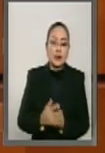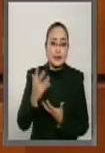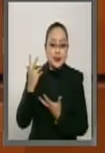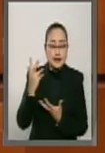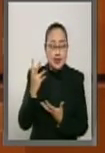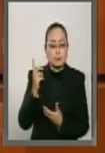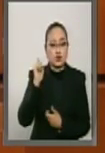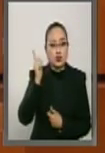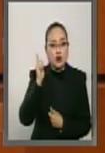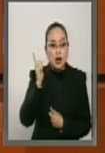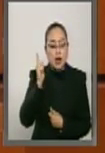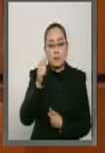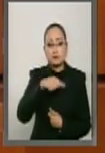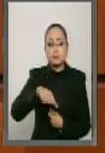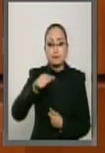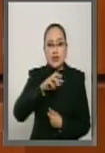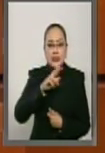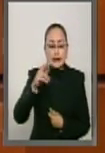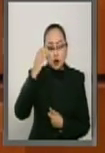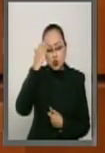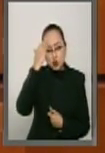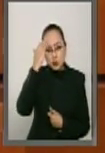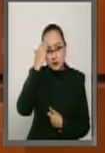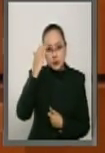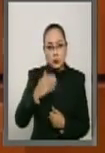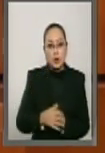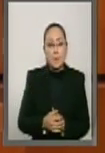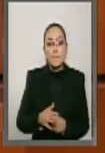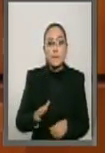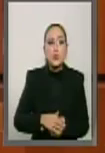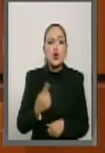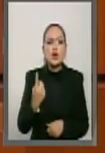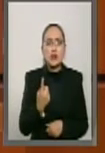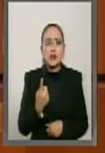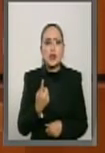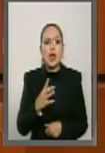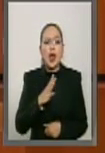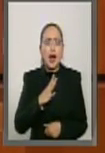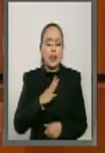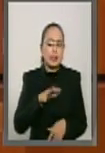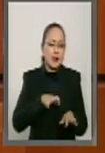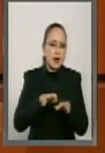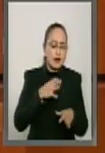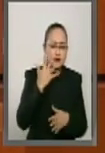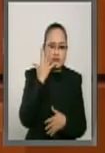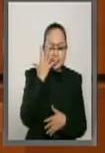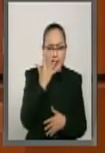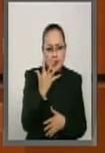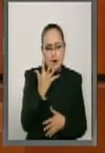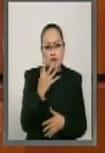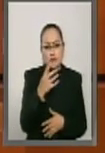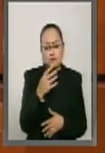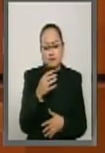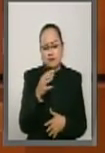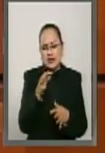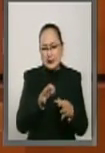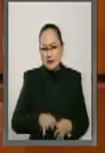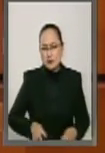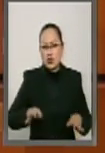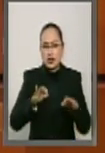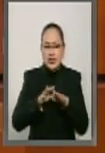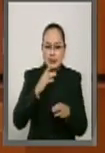deseamos hacer un reconocimiento por el trabajo serio, profundo,